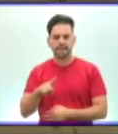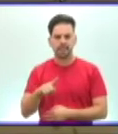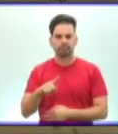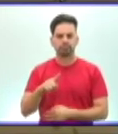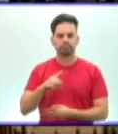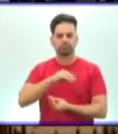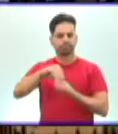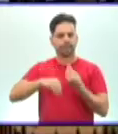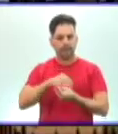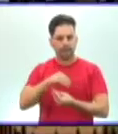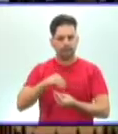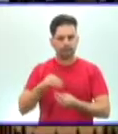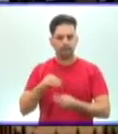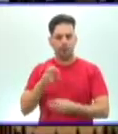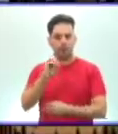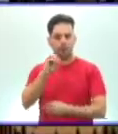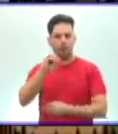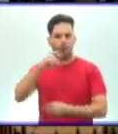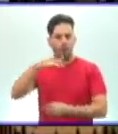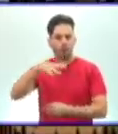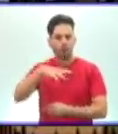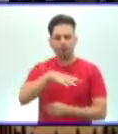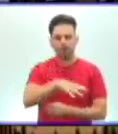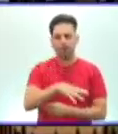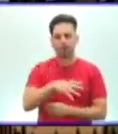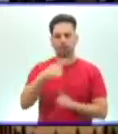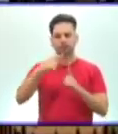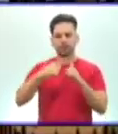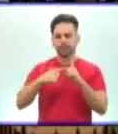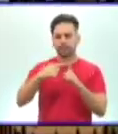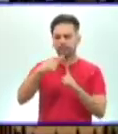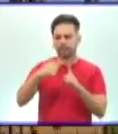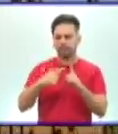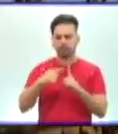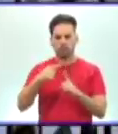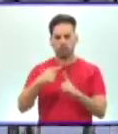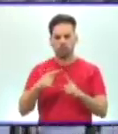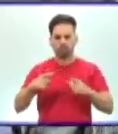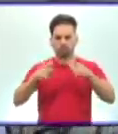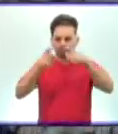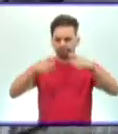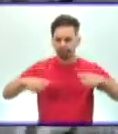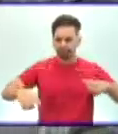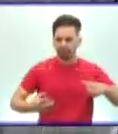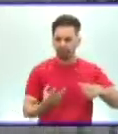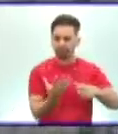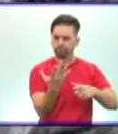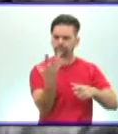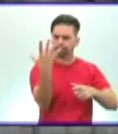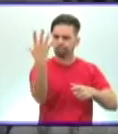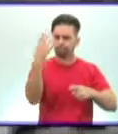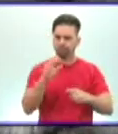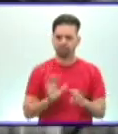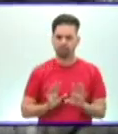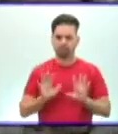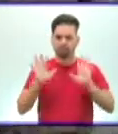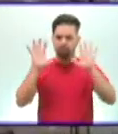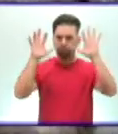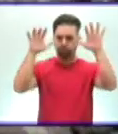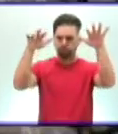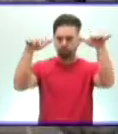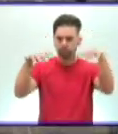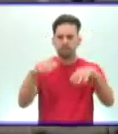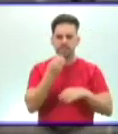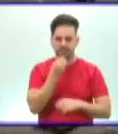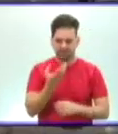temperatura, las enormes extensiones de vegetación, el vulcanismo o las variaciones orbitales también influyen. Afortunadamente, impulsados por